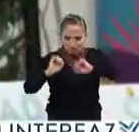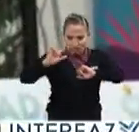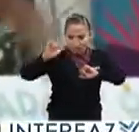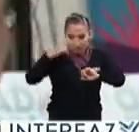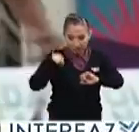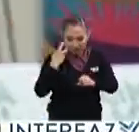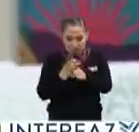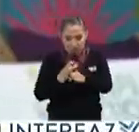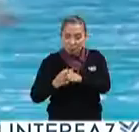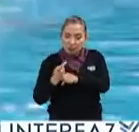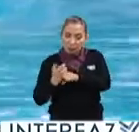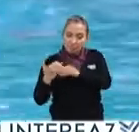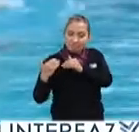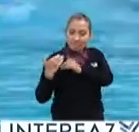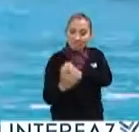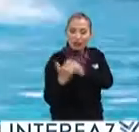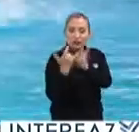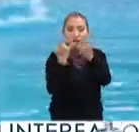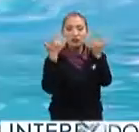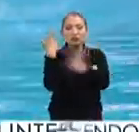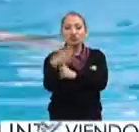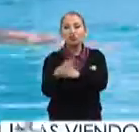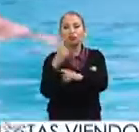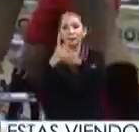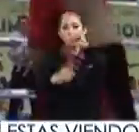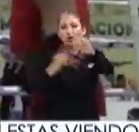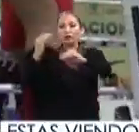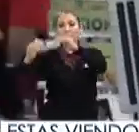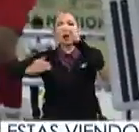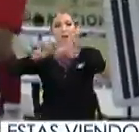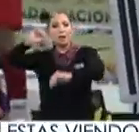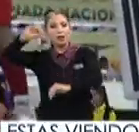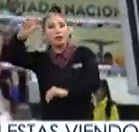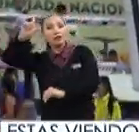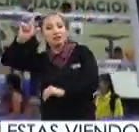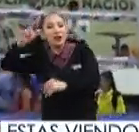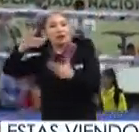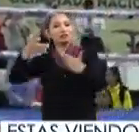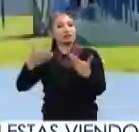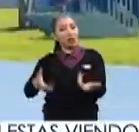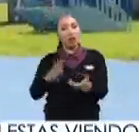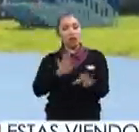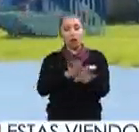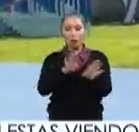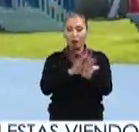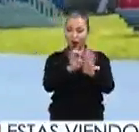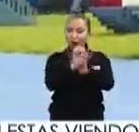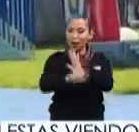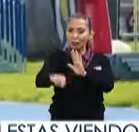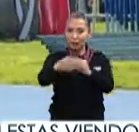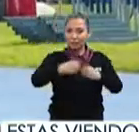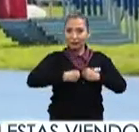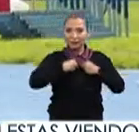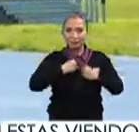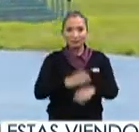han dado el primer paso hacia una exitosa trayectoria como deportistas, como profesionistas, como ejemplo de